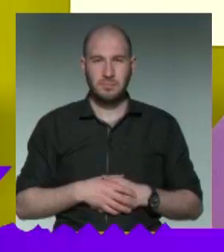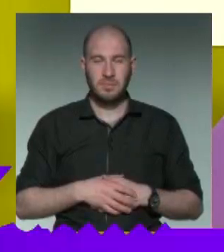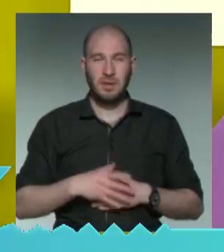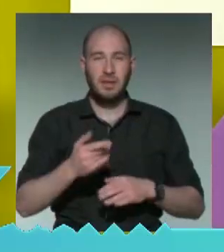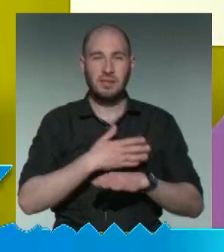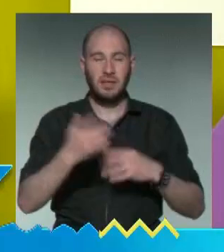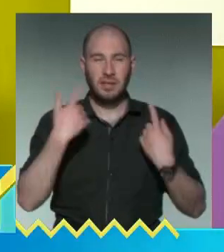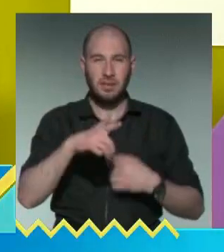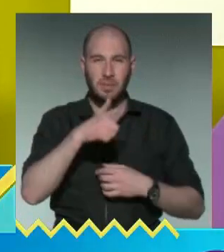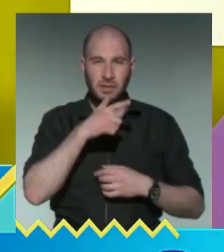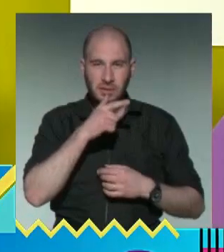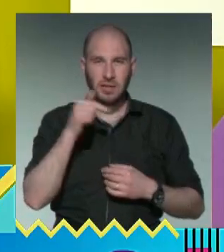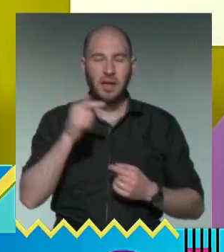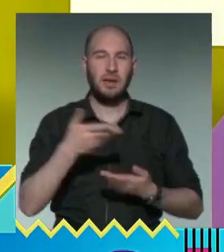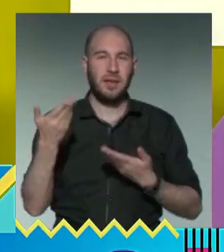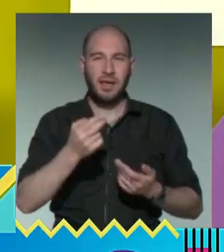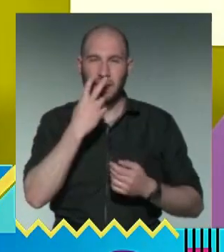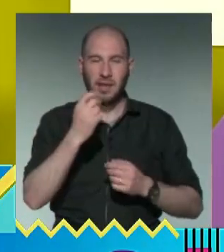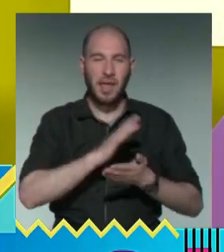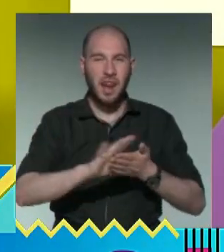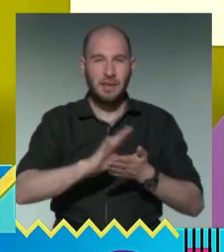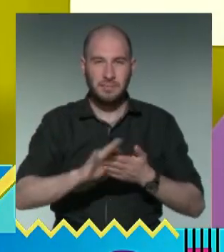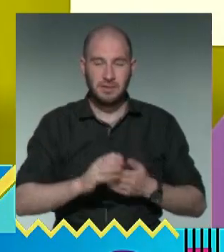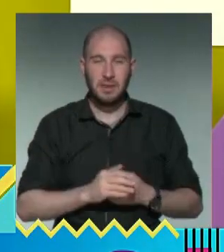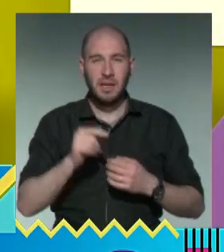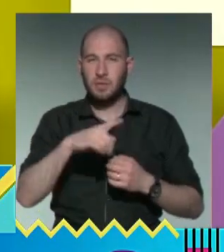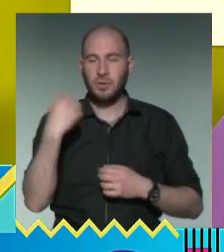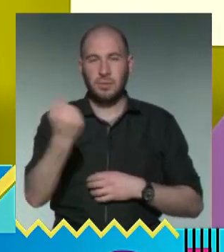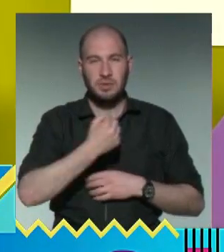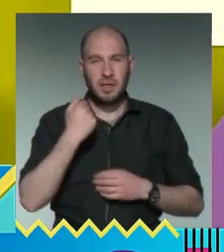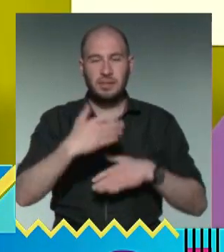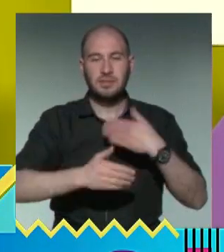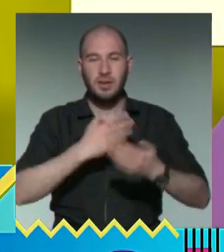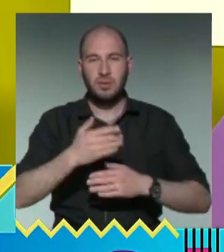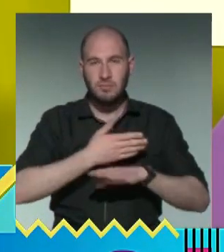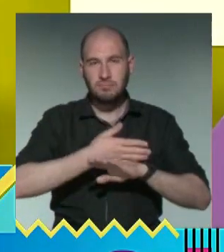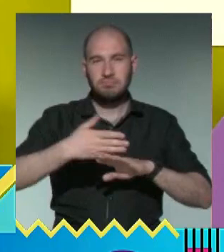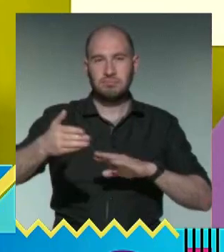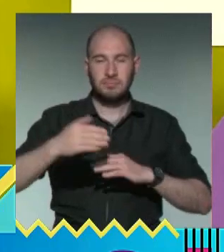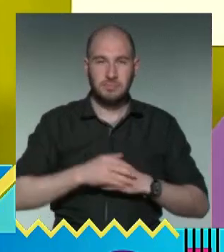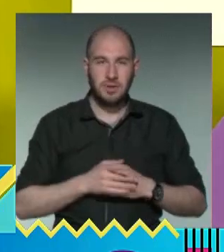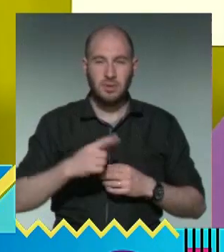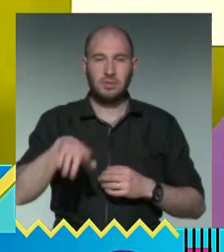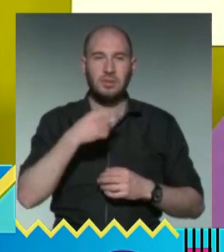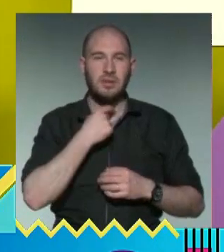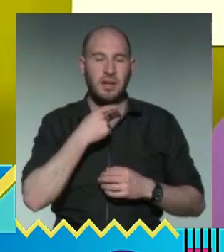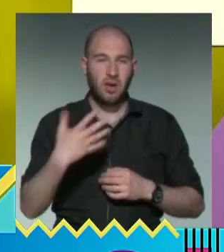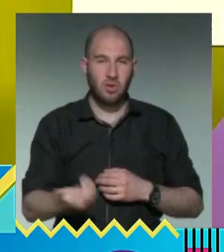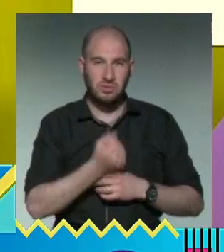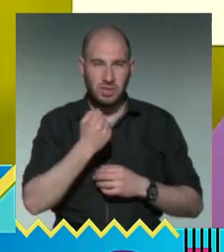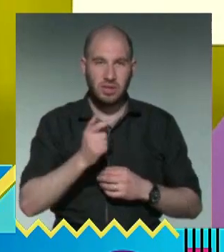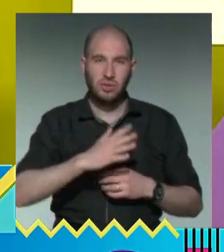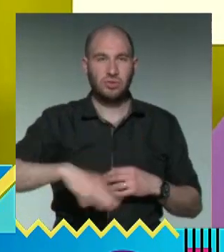Seguimos en distintos parecidos y le damos lugar a las energías limpias, parte fundamental del desarrollo sustentable que queremos alcanzar